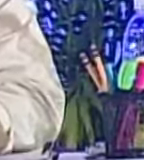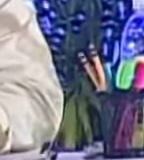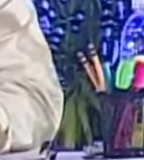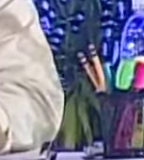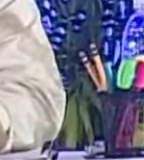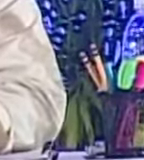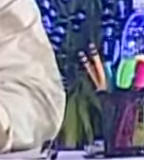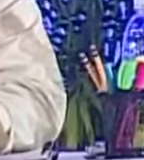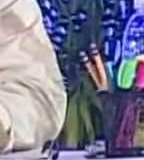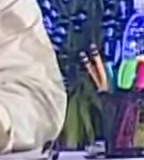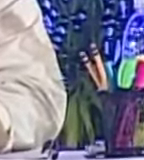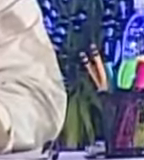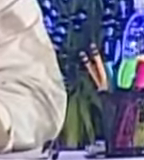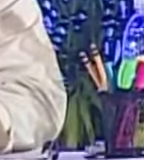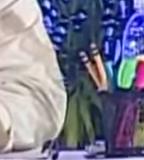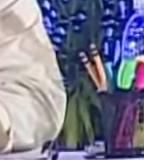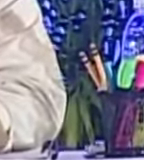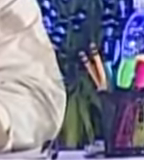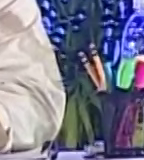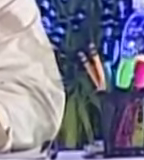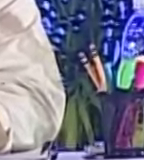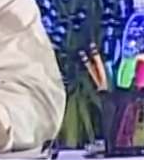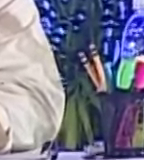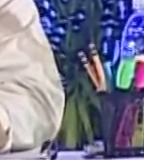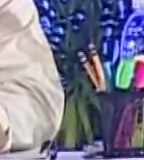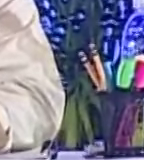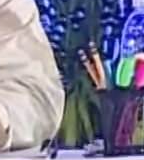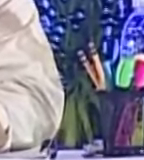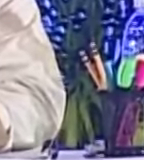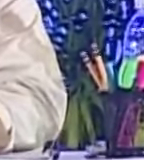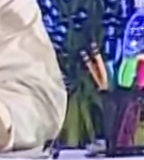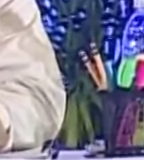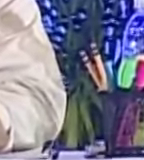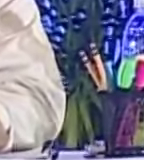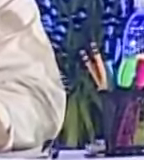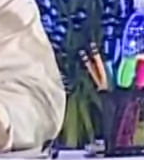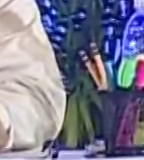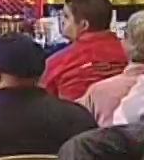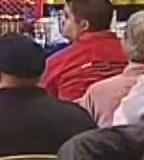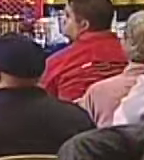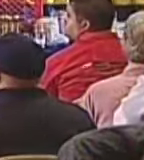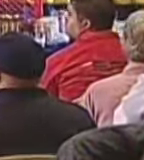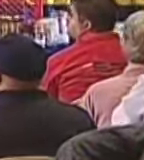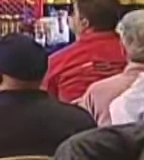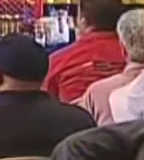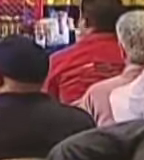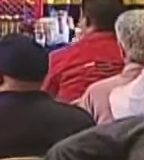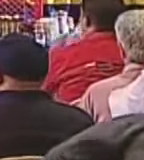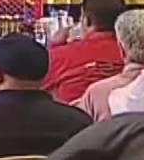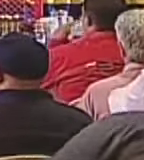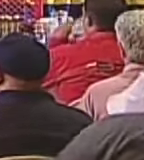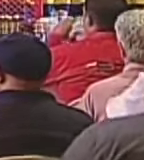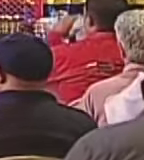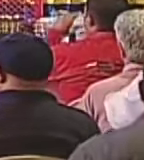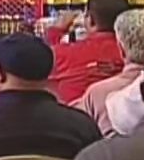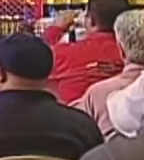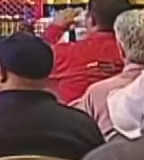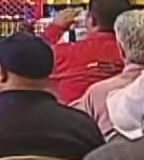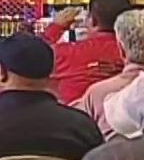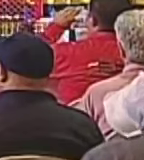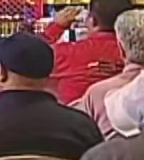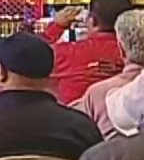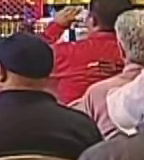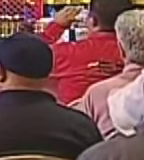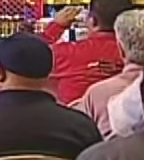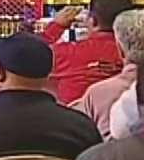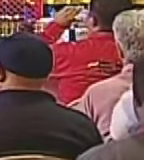Aristóbulo, Miguel Ángel, Ricardo, Isis, el Consejo de